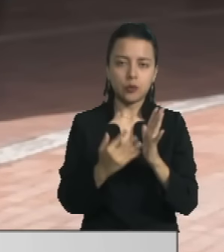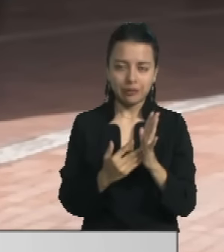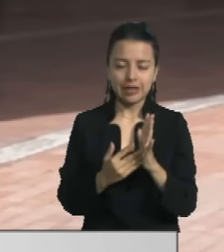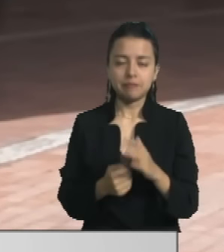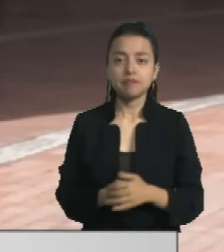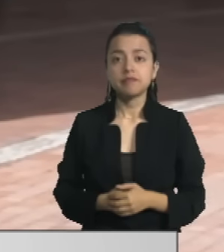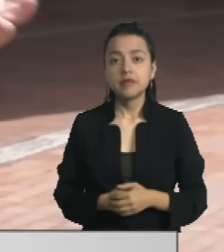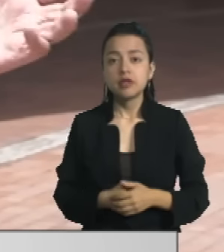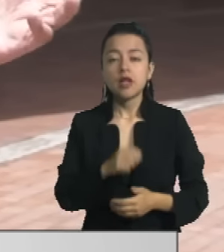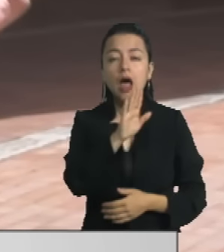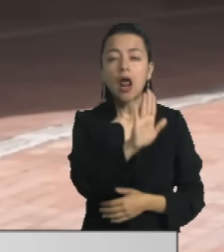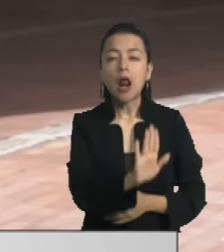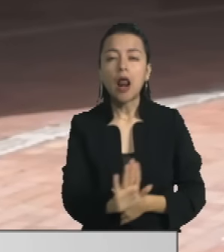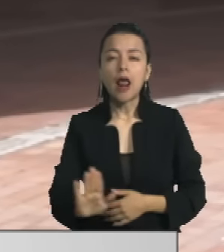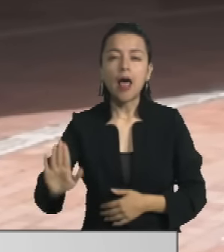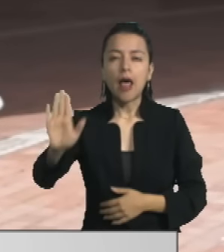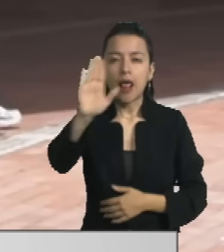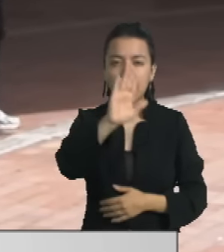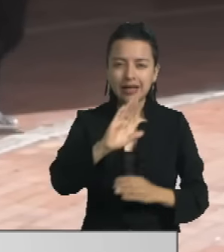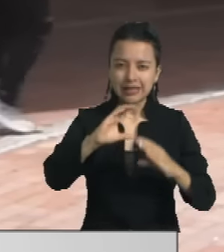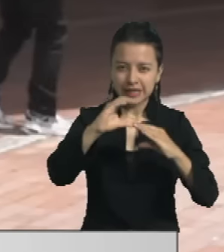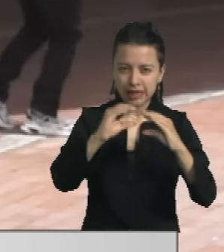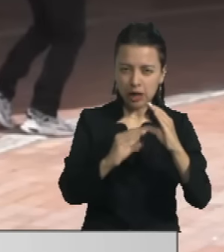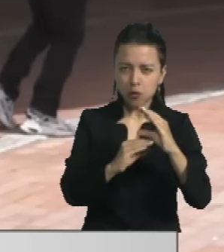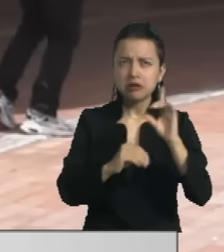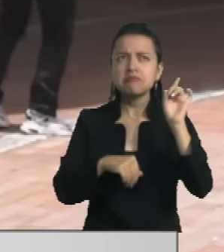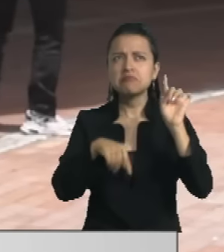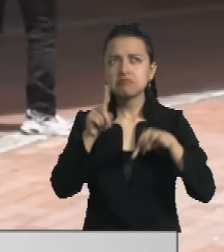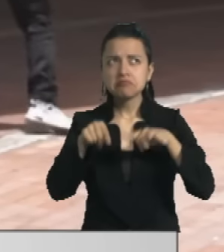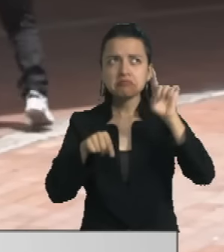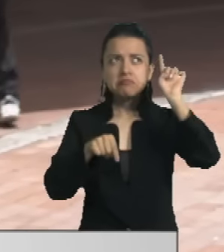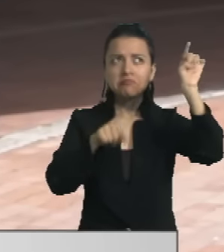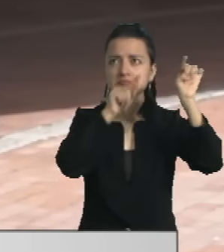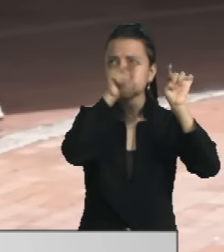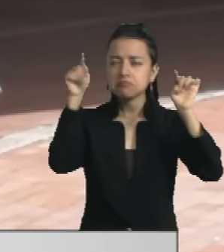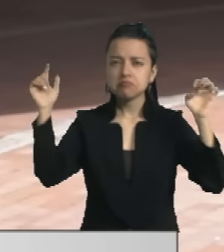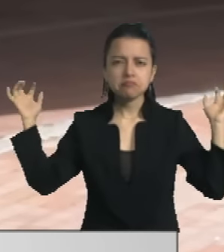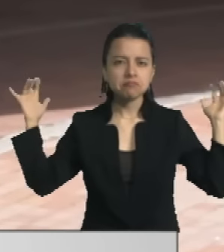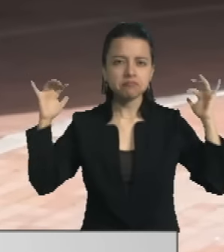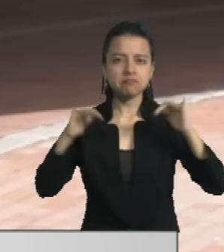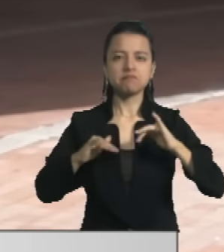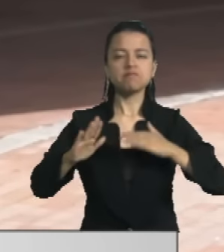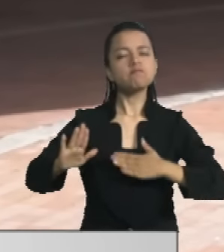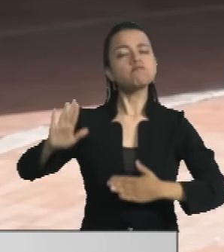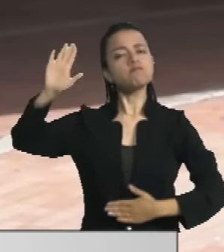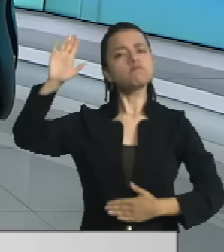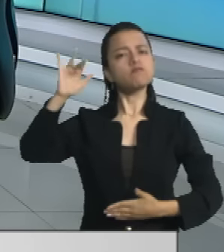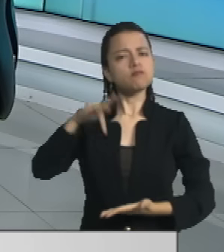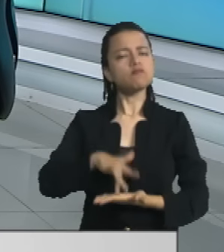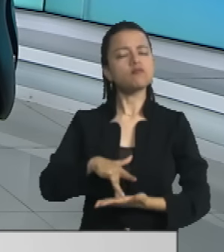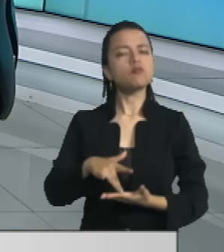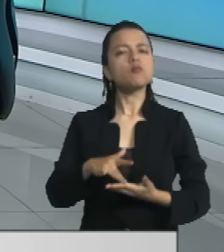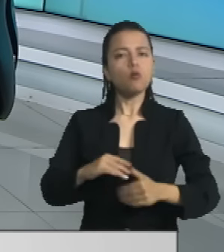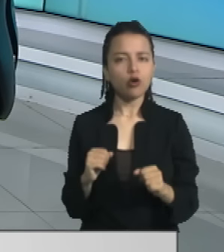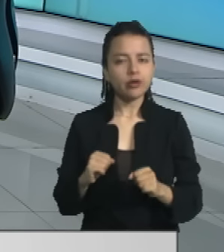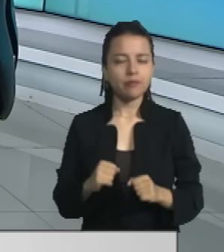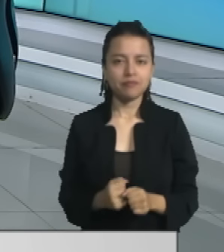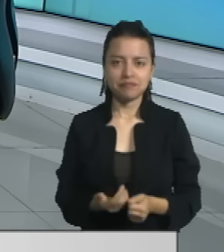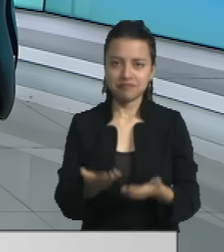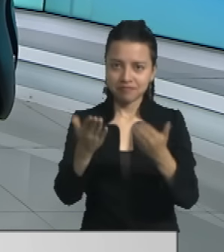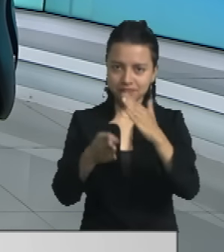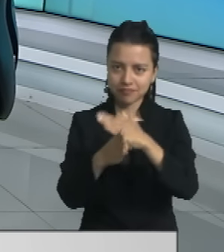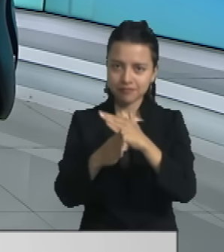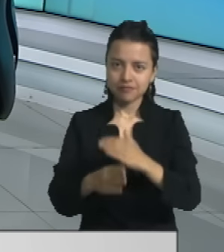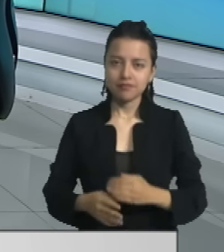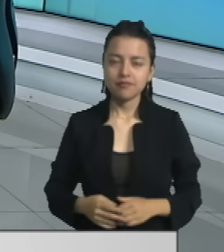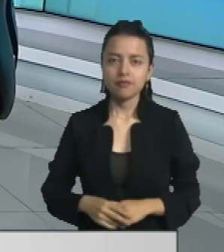territorios del suroccidente y de varias partes del país para decir presente aquí en Bogotá Luisa continúa usted con más noticentro 1